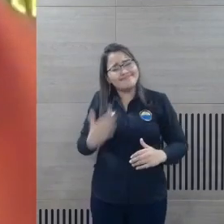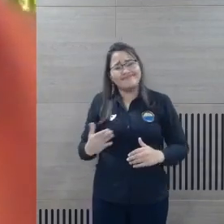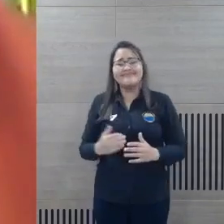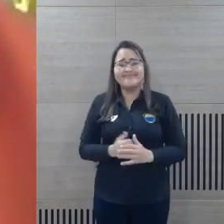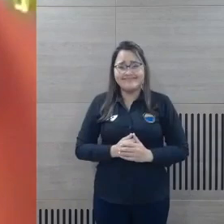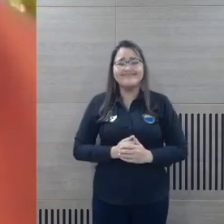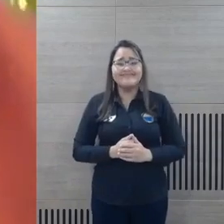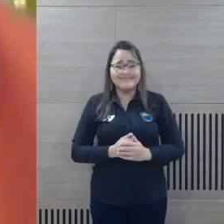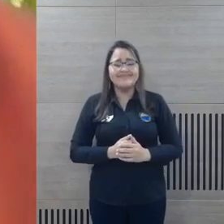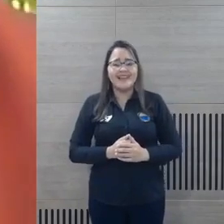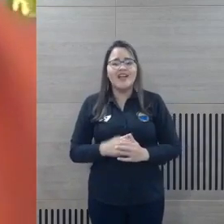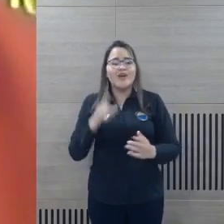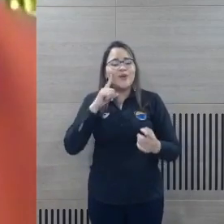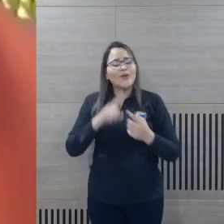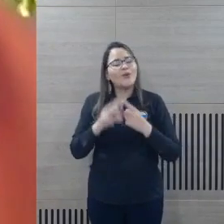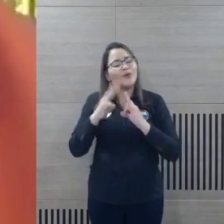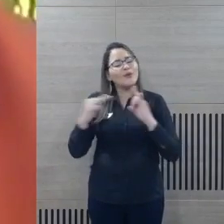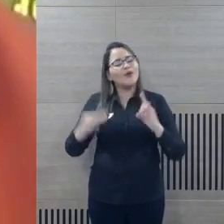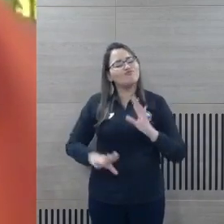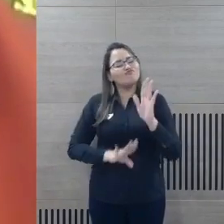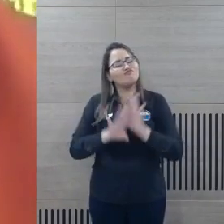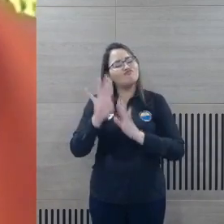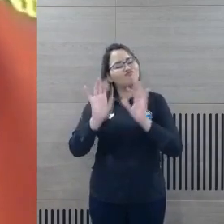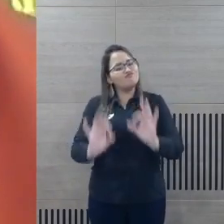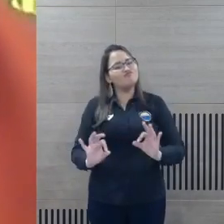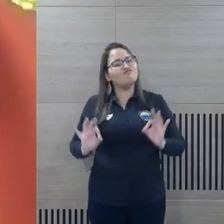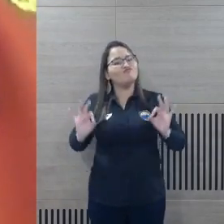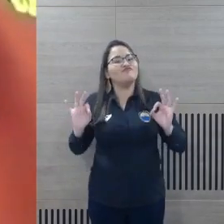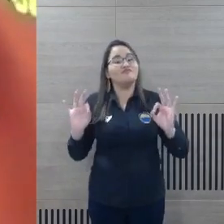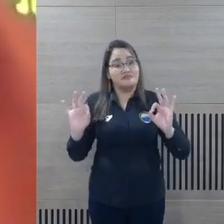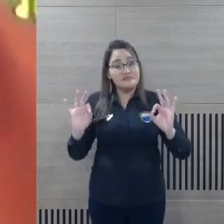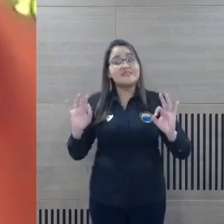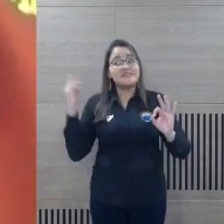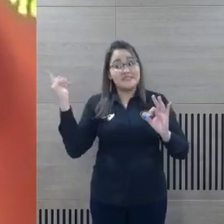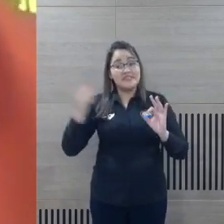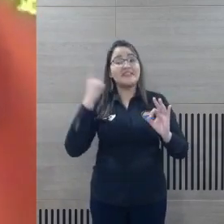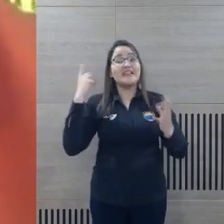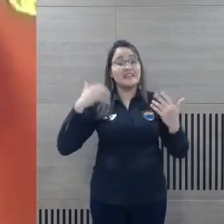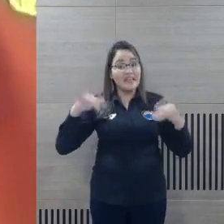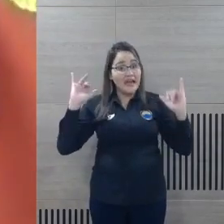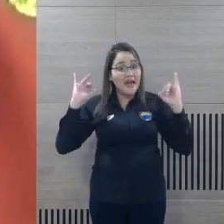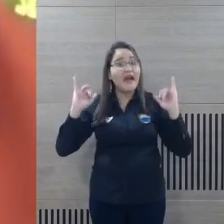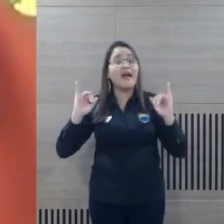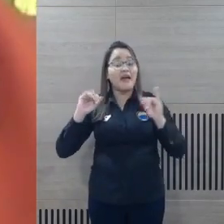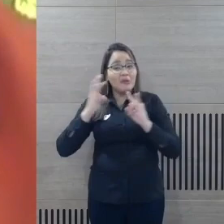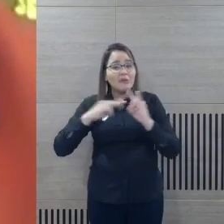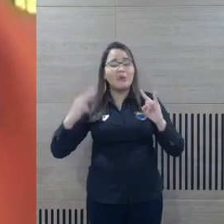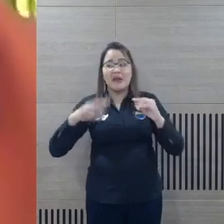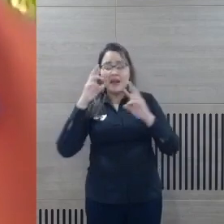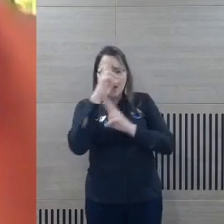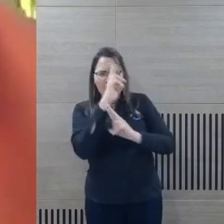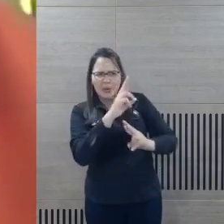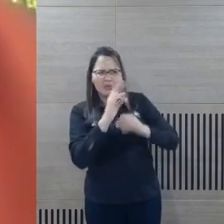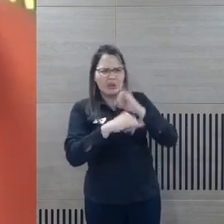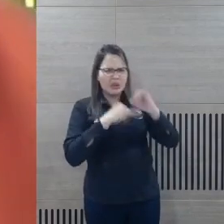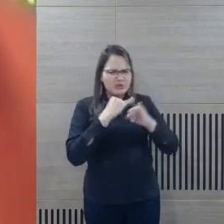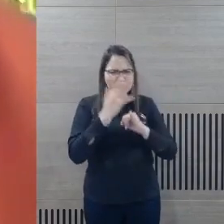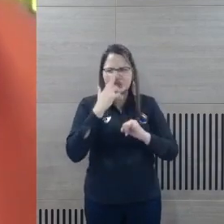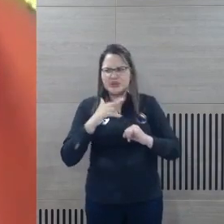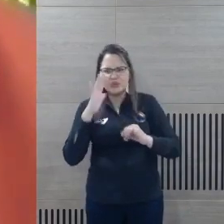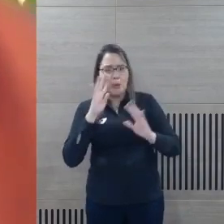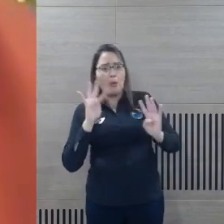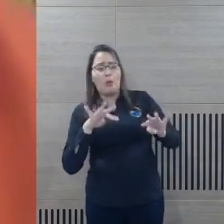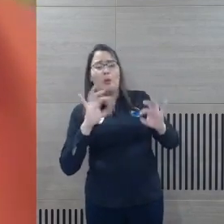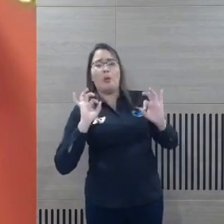más reconocida a nivel regional, nacional e internacional. Muchas gracias a todos ellos. En consideración pues, a